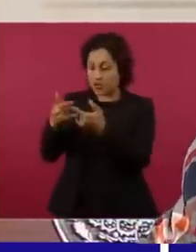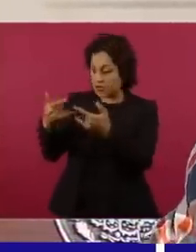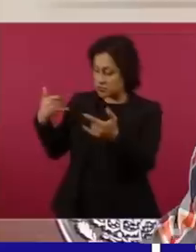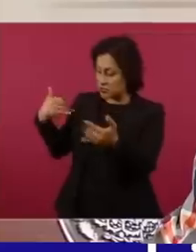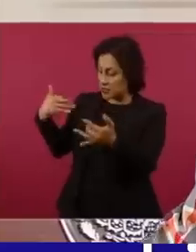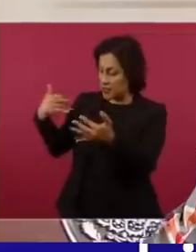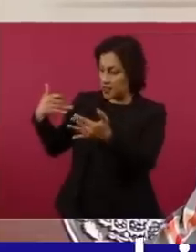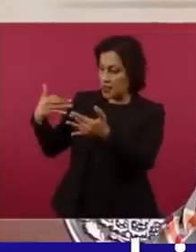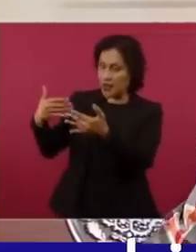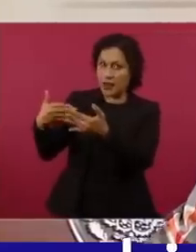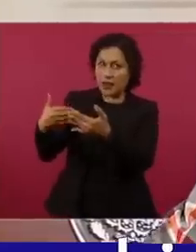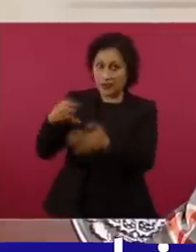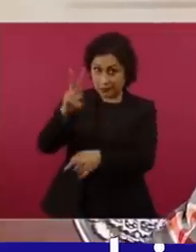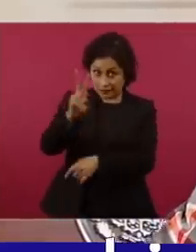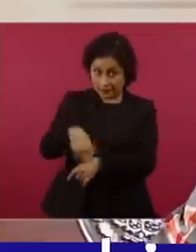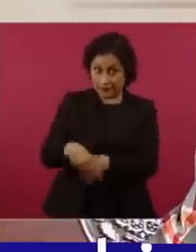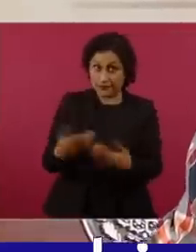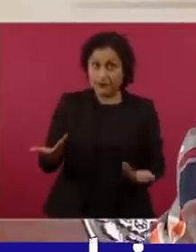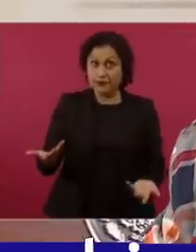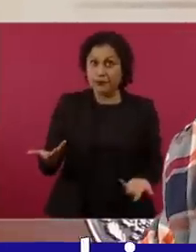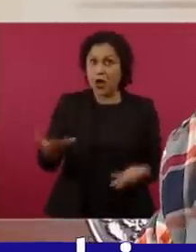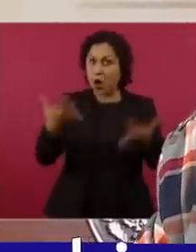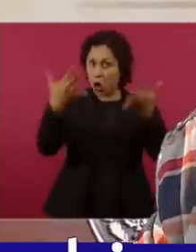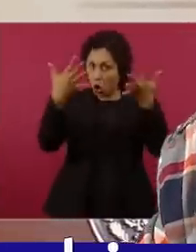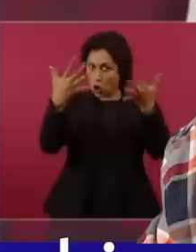la honestidad.